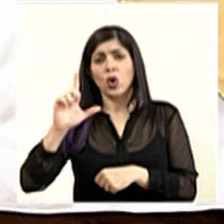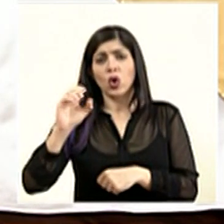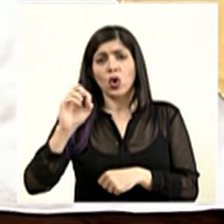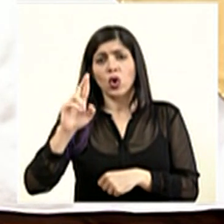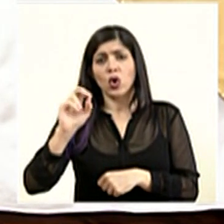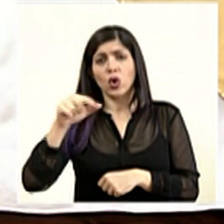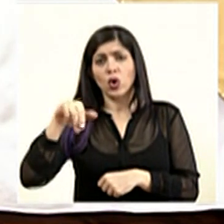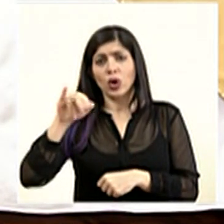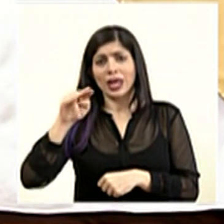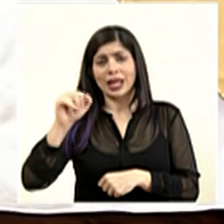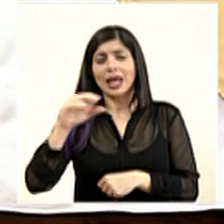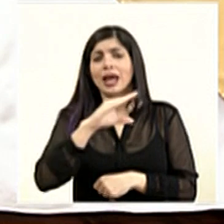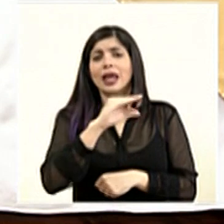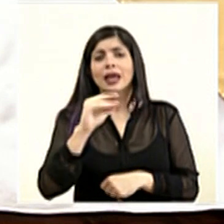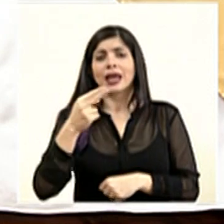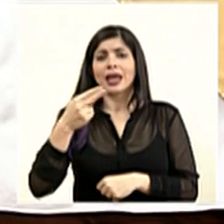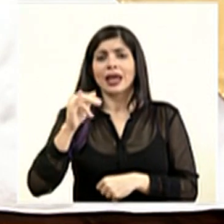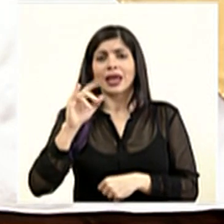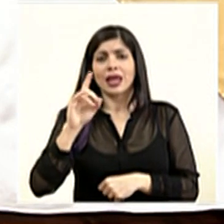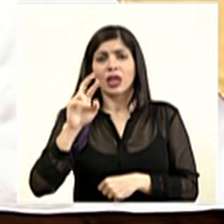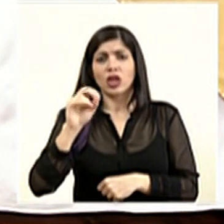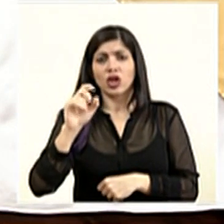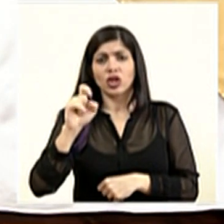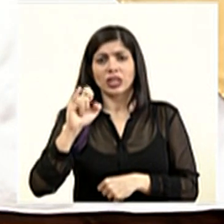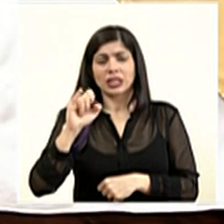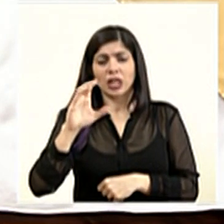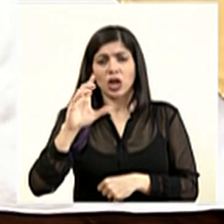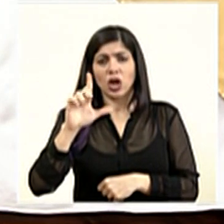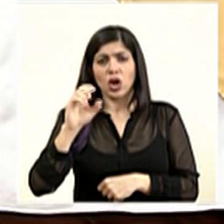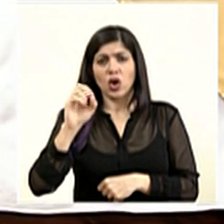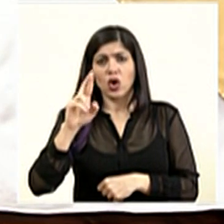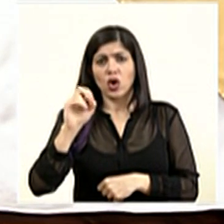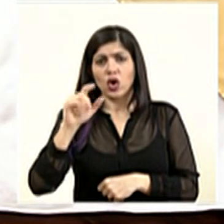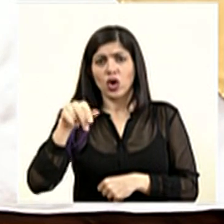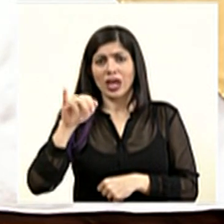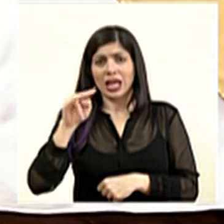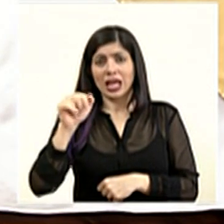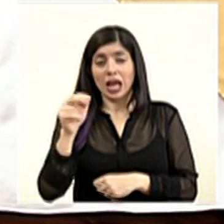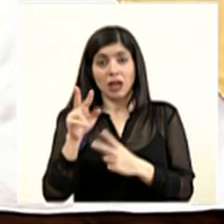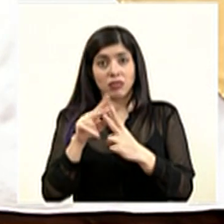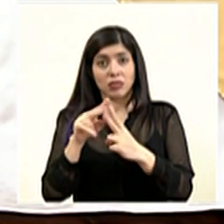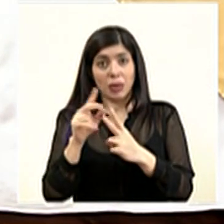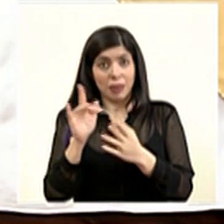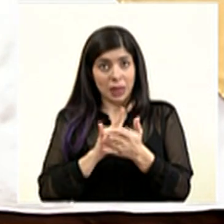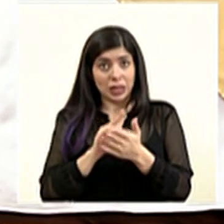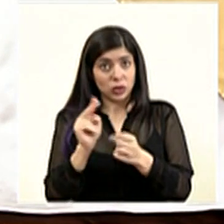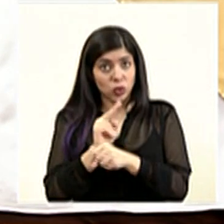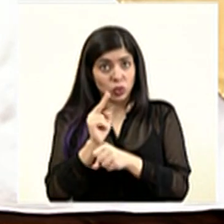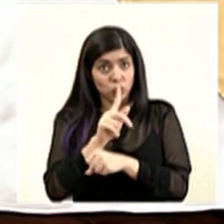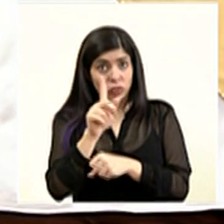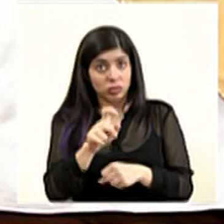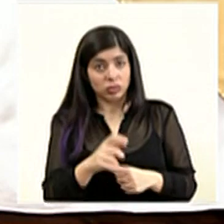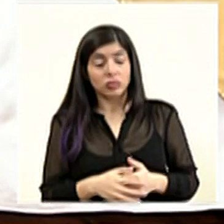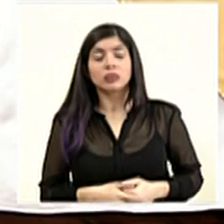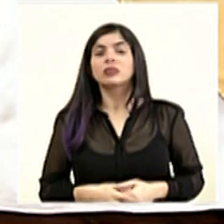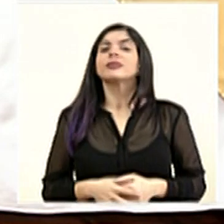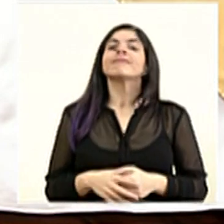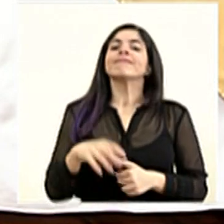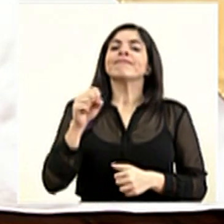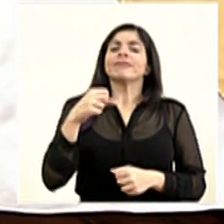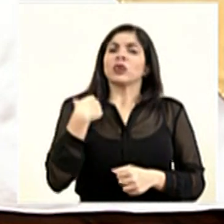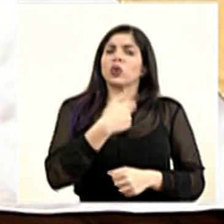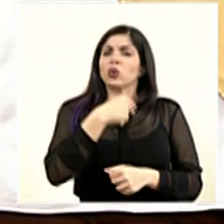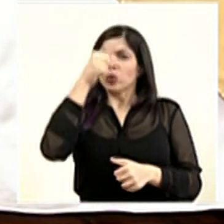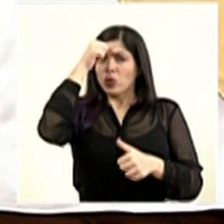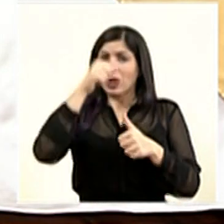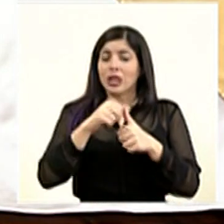e hidroxicloroquina como fármacos para el tratamiento, doctor Salas? Sí, nosotros recordemos que